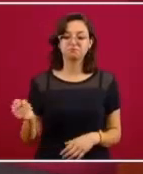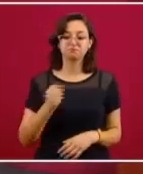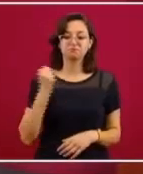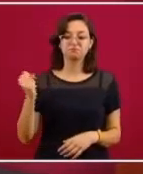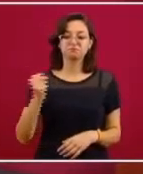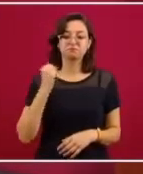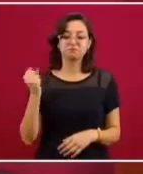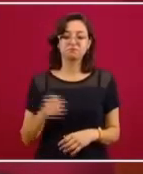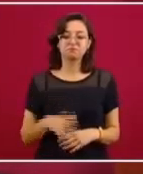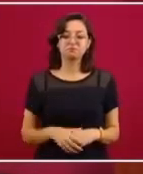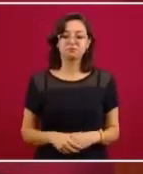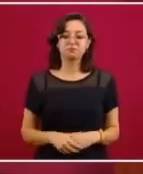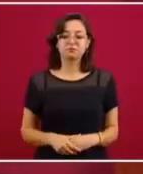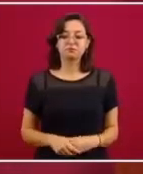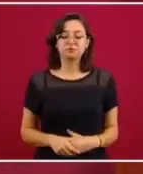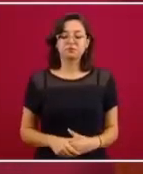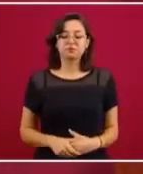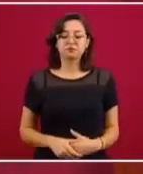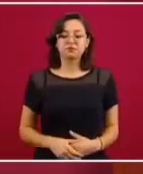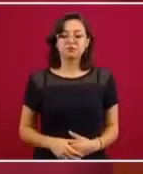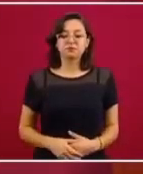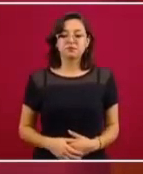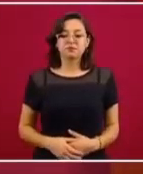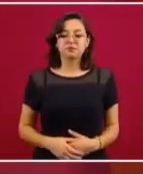afortunadamente. Y